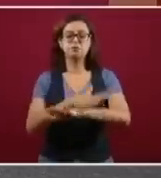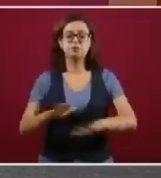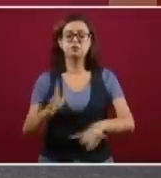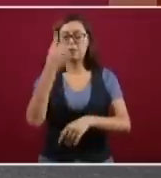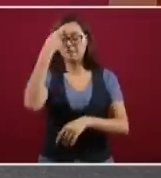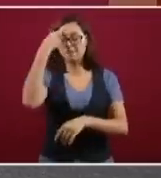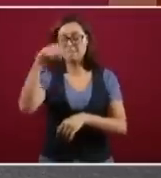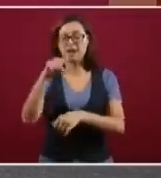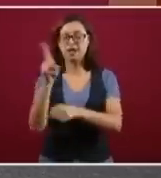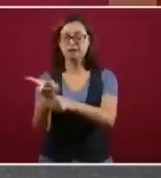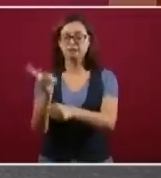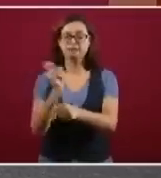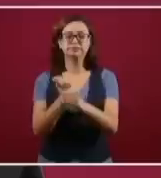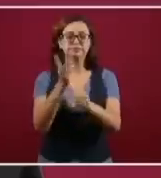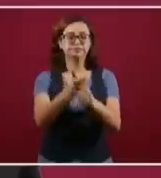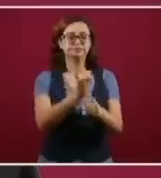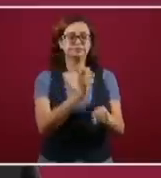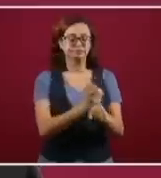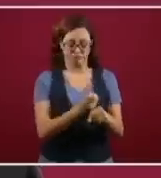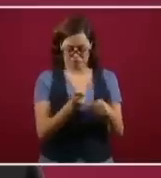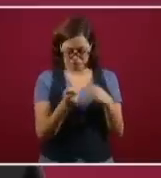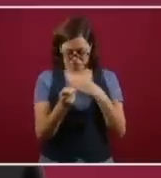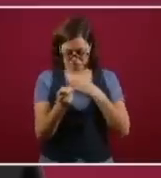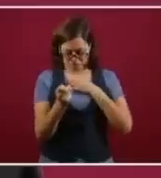convocar a